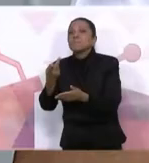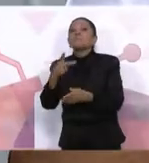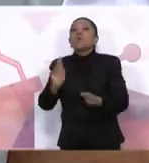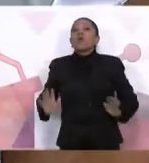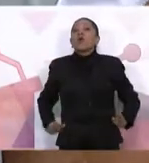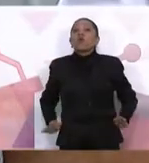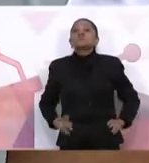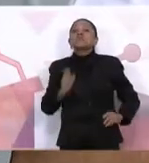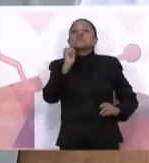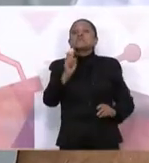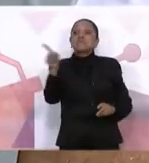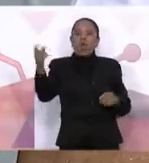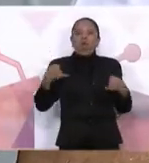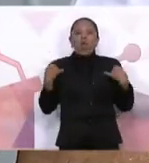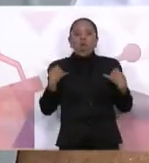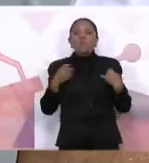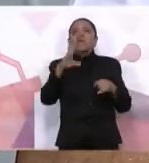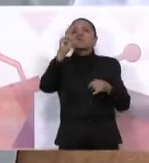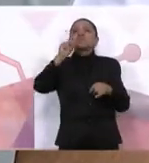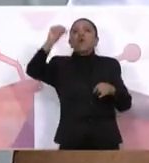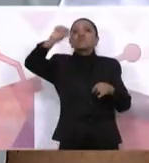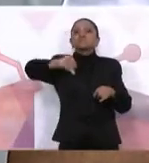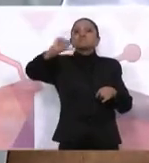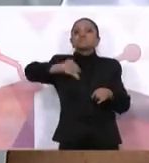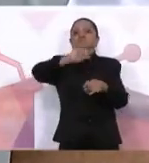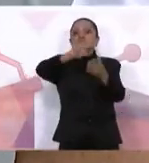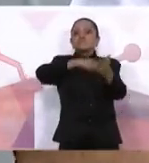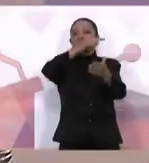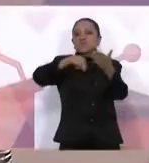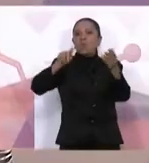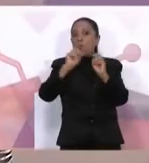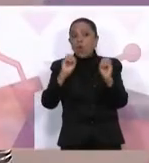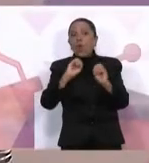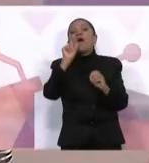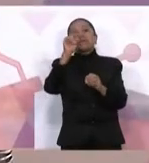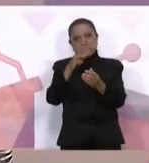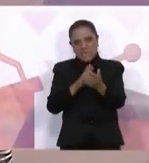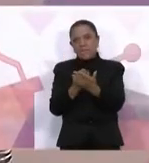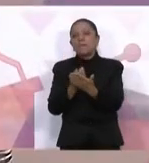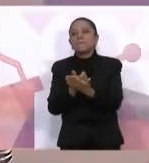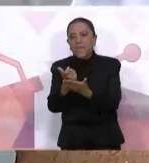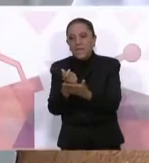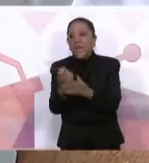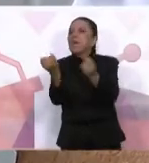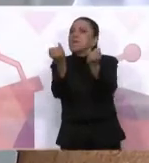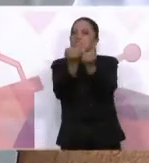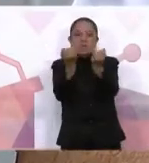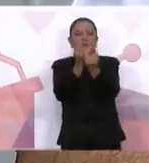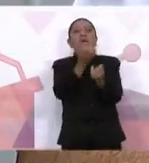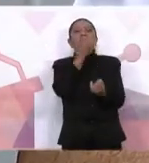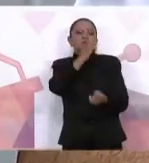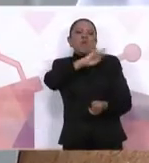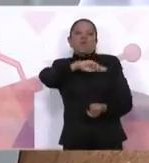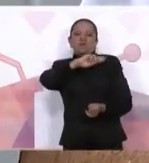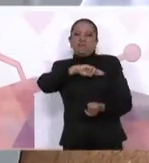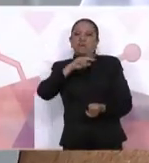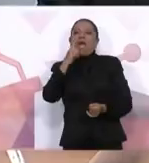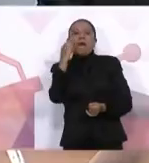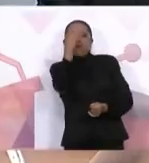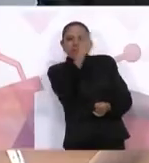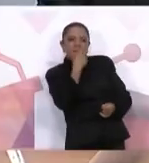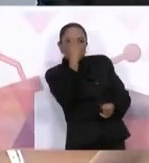pruebe de ahí para arriba todos tendrán esa beca y también los de la escuela privada será un estudio económico para beneficiarlos